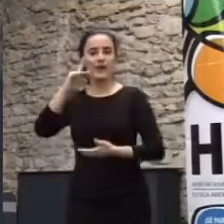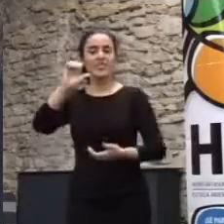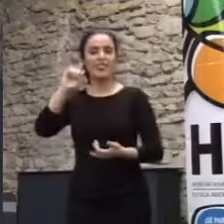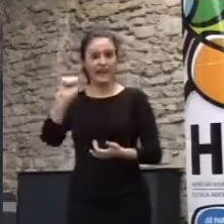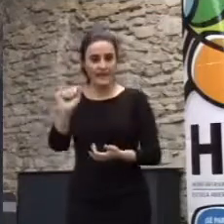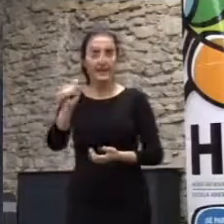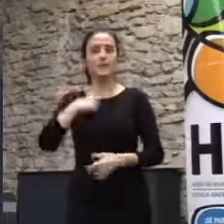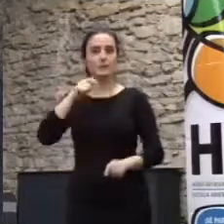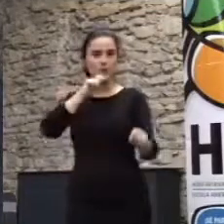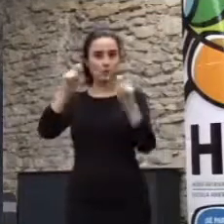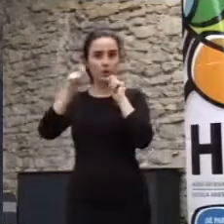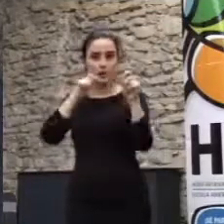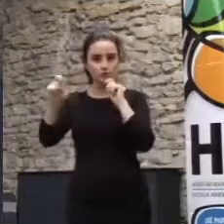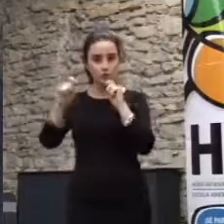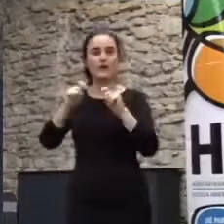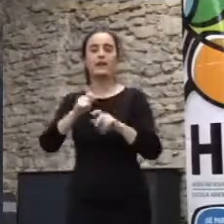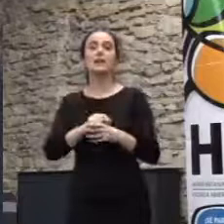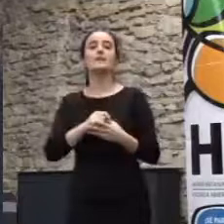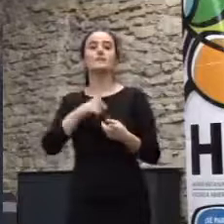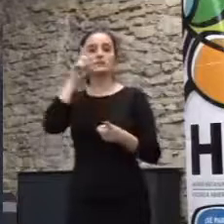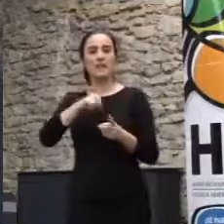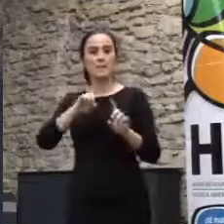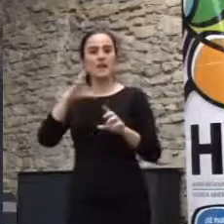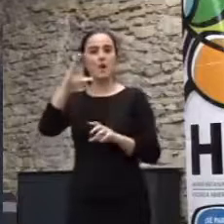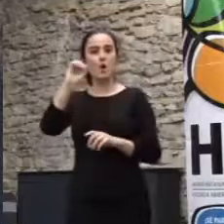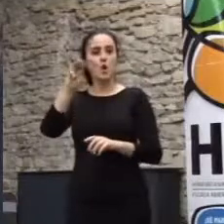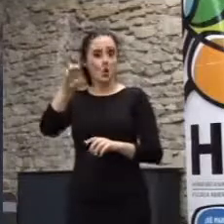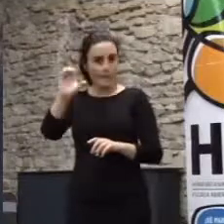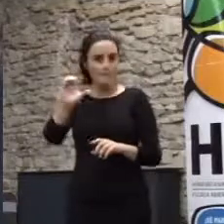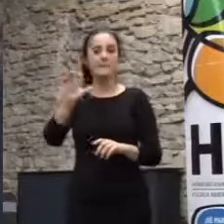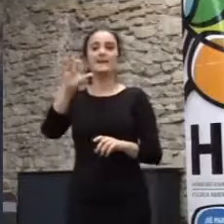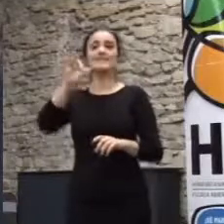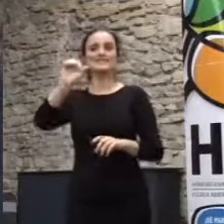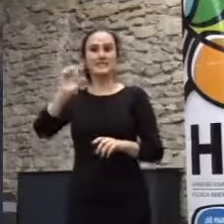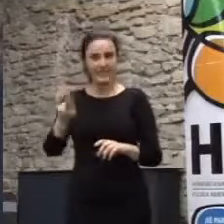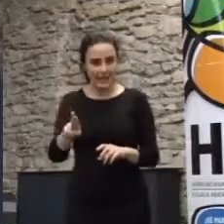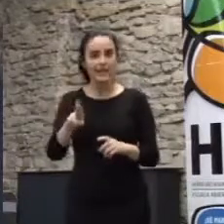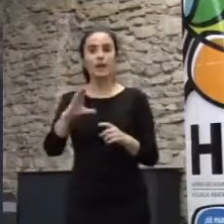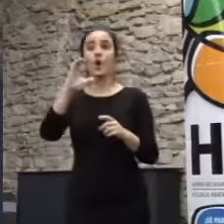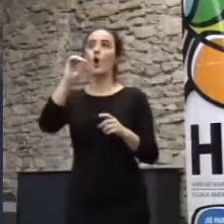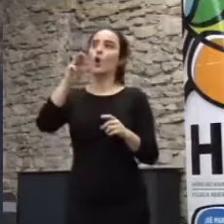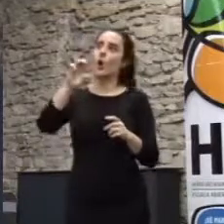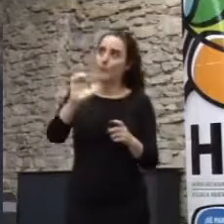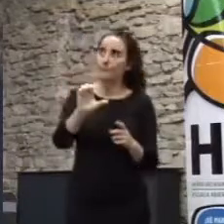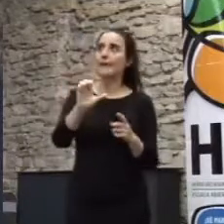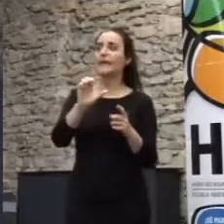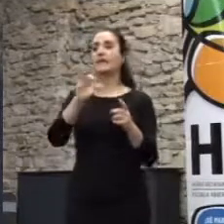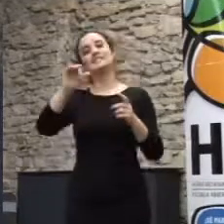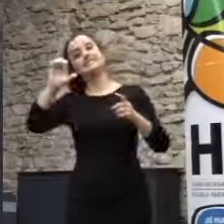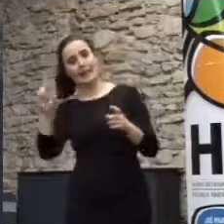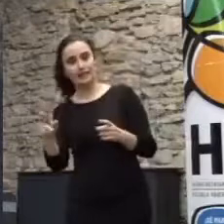corresponsal del Ya, trabajé para la COPE, para la SER, para la COPE y para la